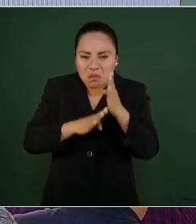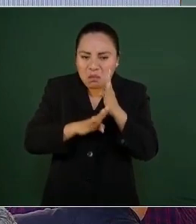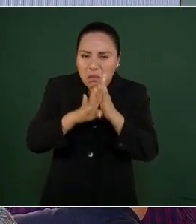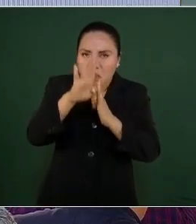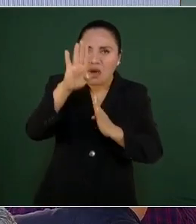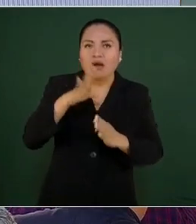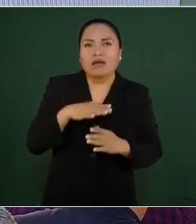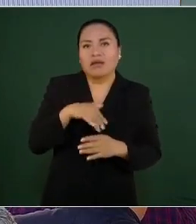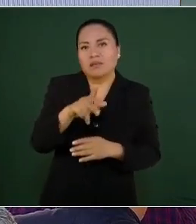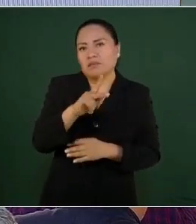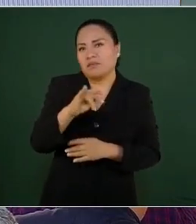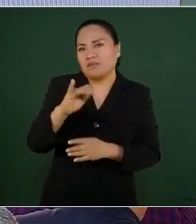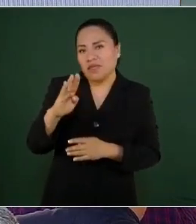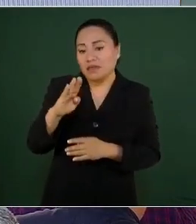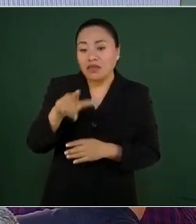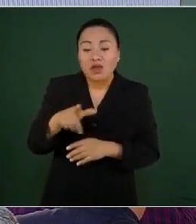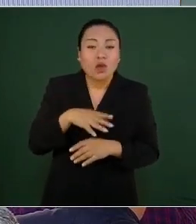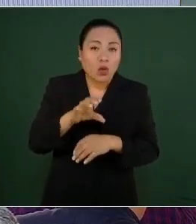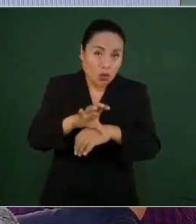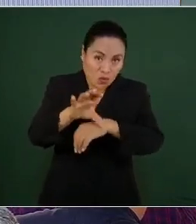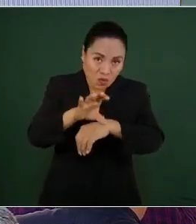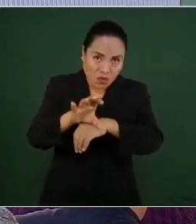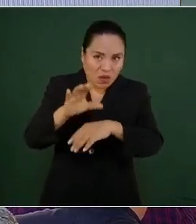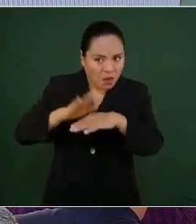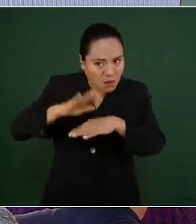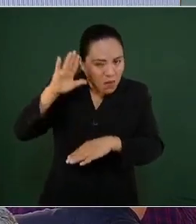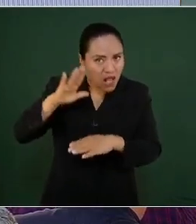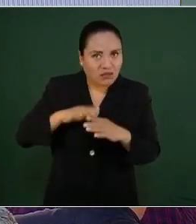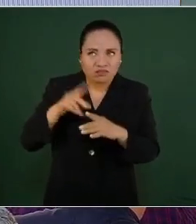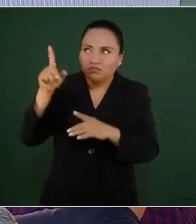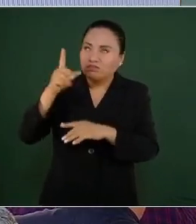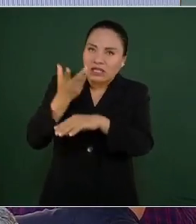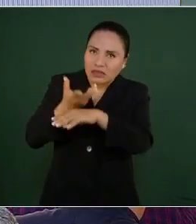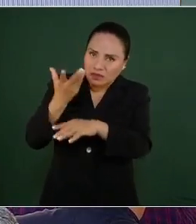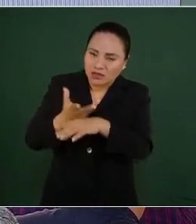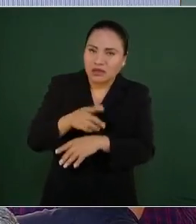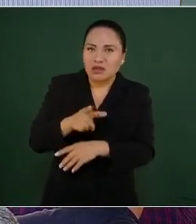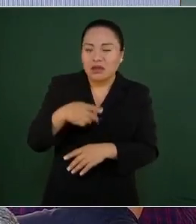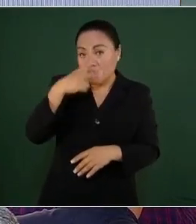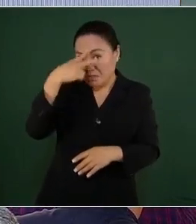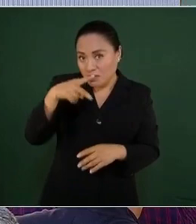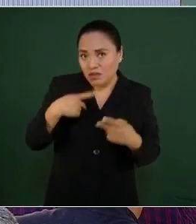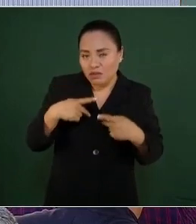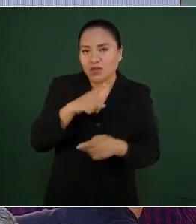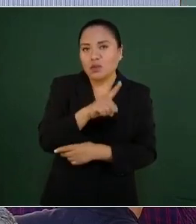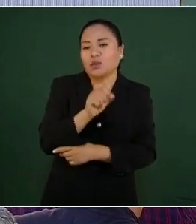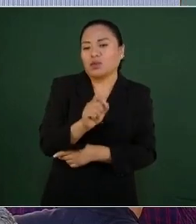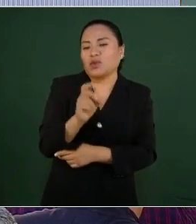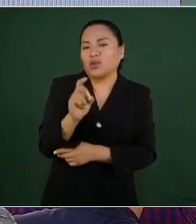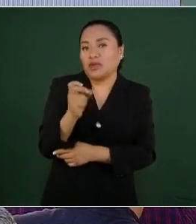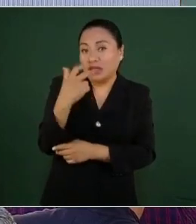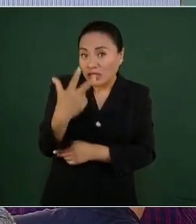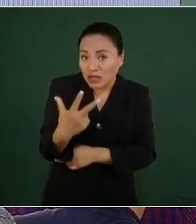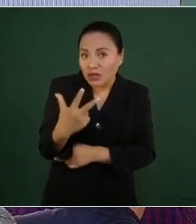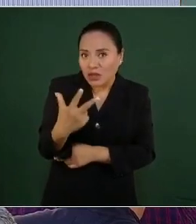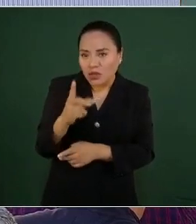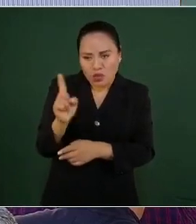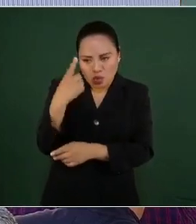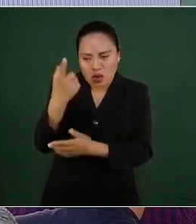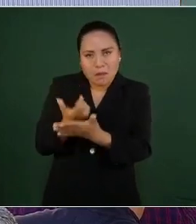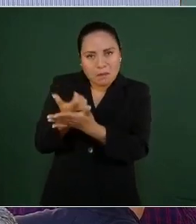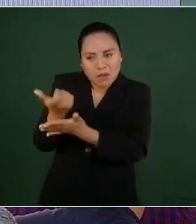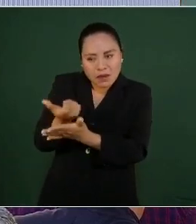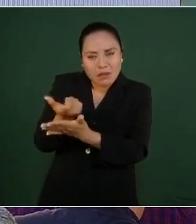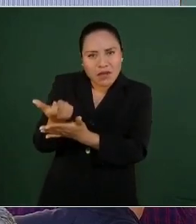de Colombia, que el mexicano paga 1.38 dólares por cada,